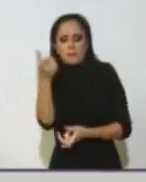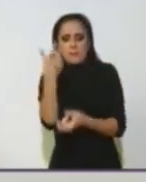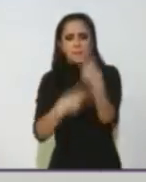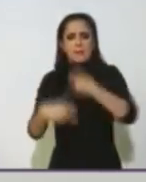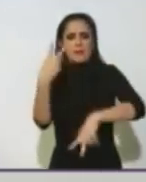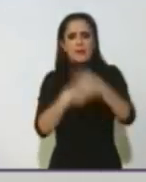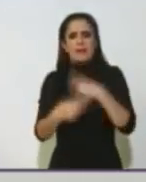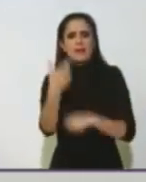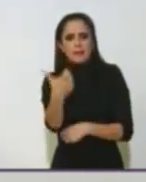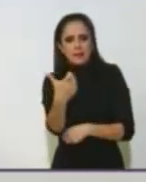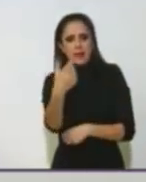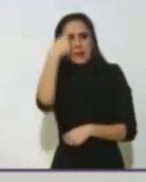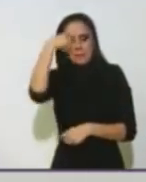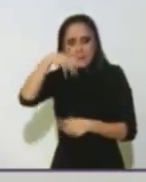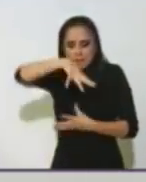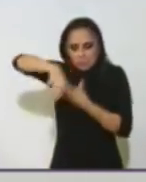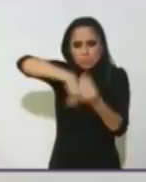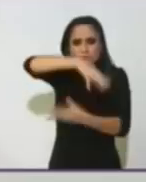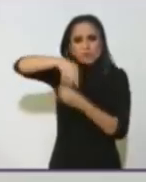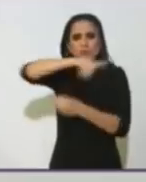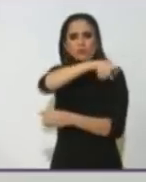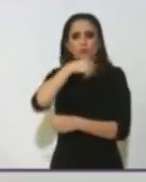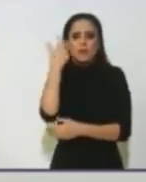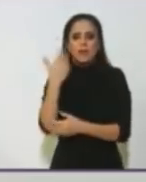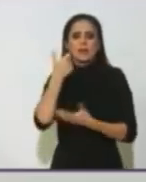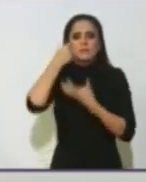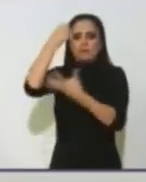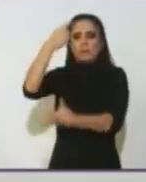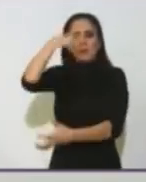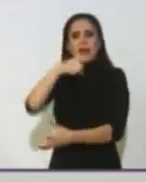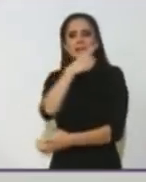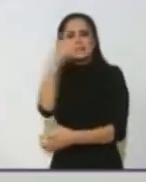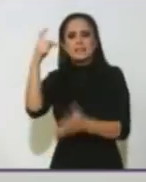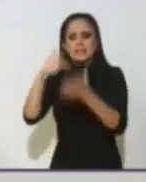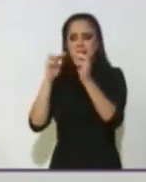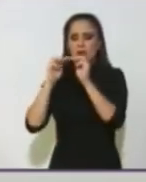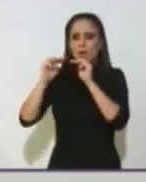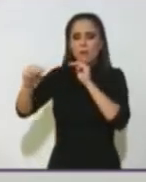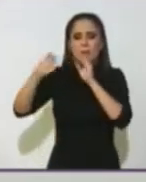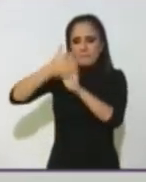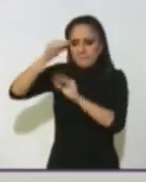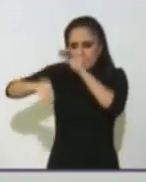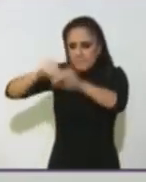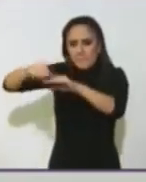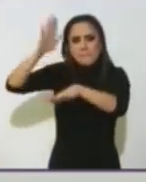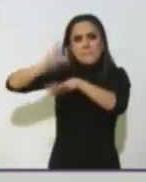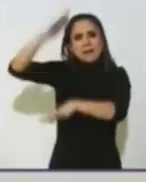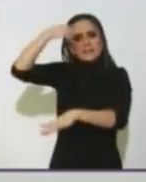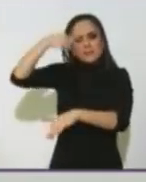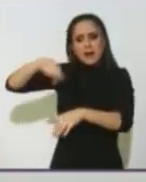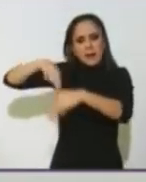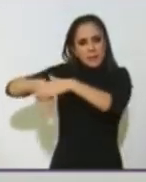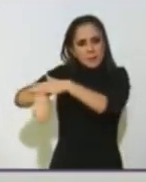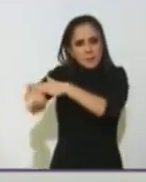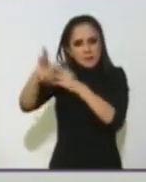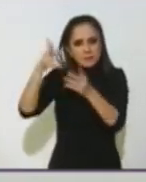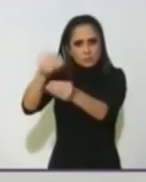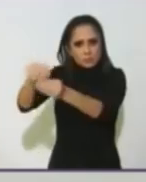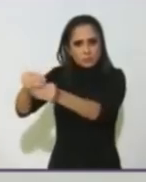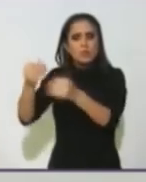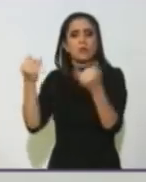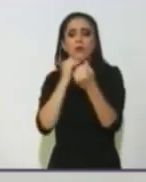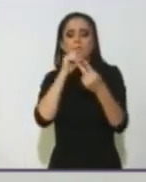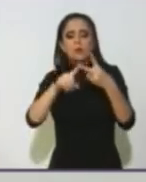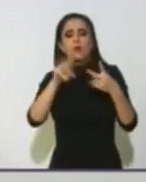alargar los 100 kilómetros que hablas del sistema de transporte colectivo y en esa misma circunstancia como poder ordenar